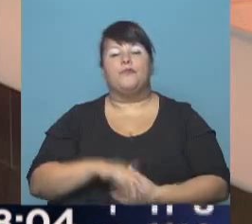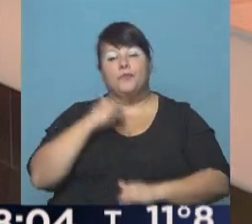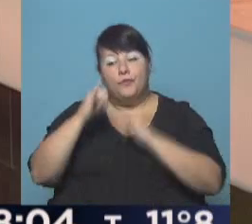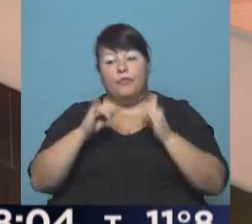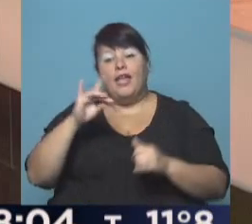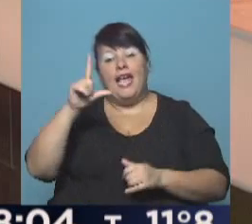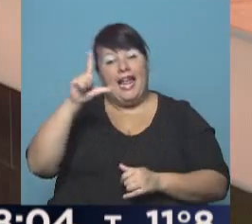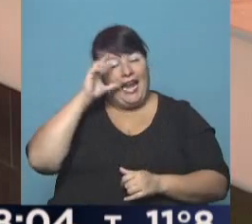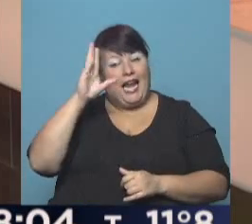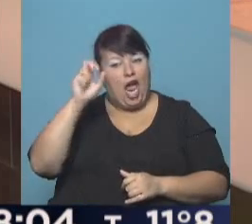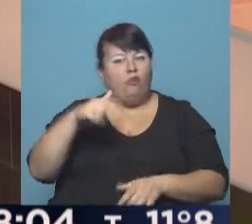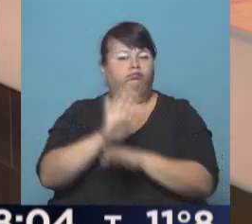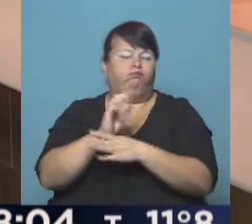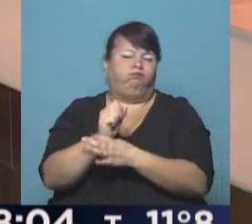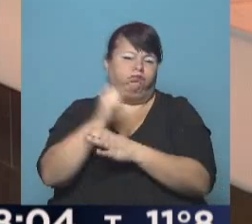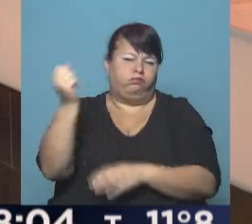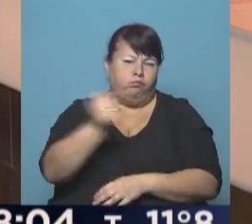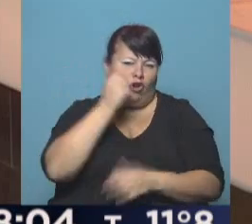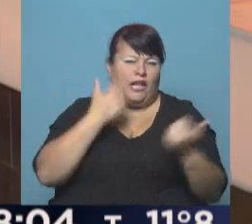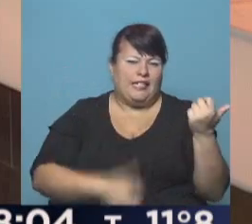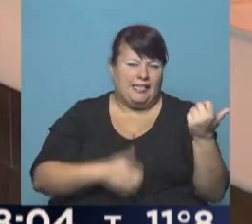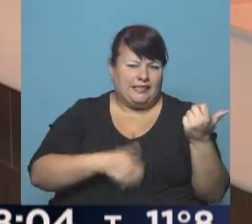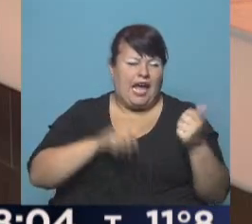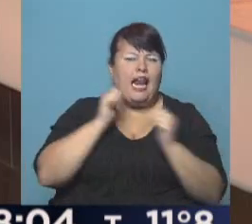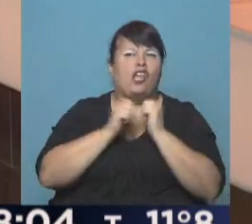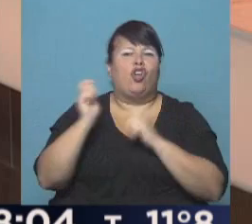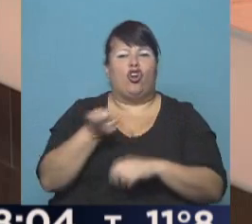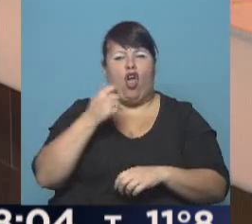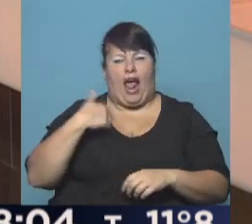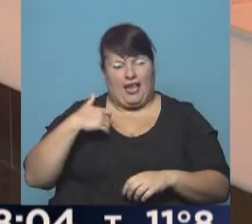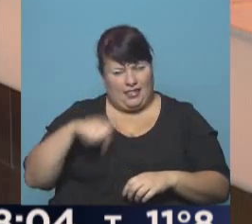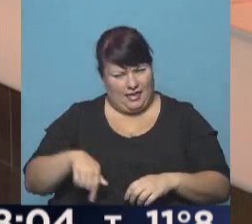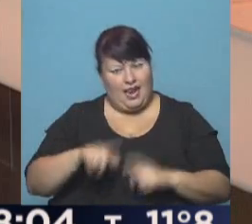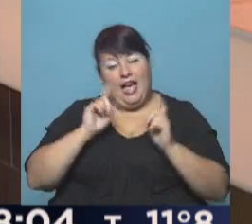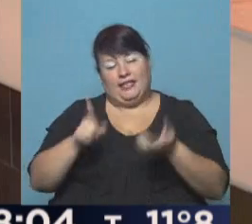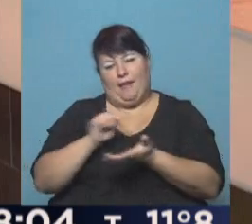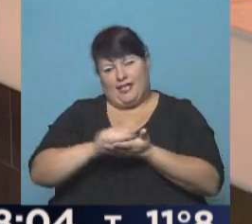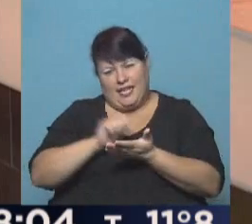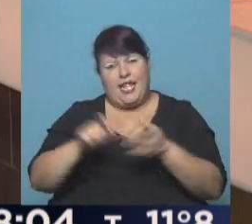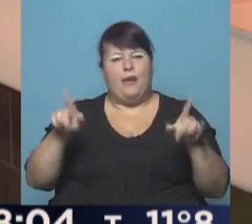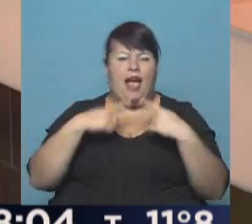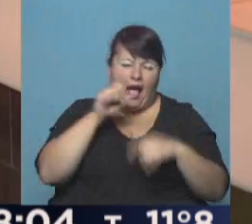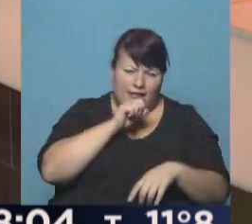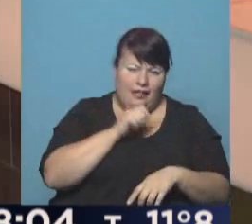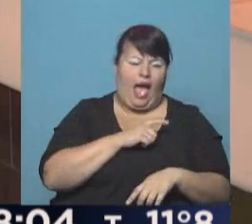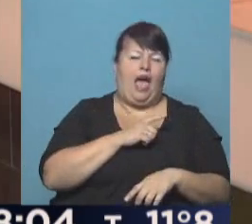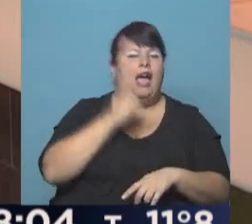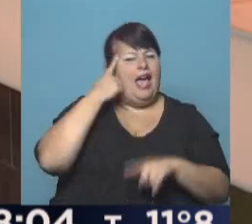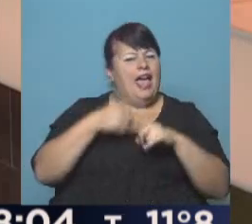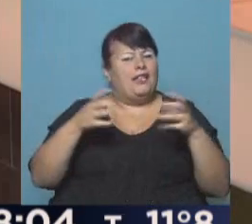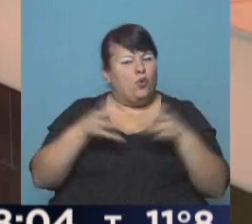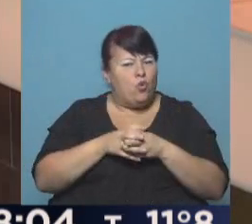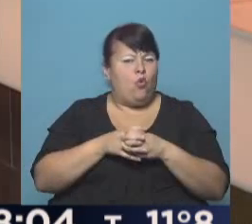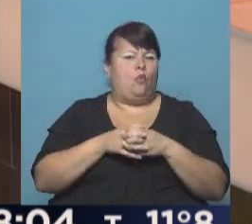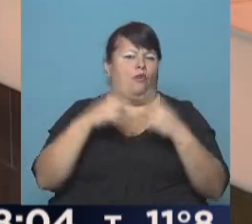Hablar de David Lebón es hablar de uno de los más importantes guitarristas de la historia del rock nacional, además compositor, cantante. Formó parte de